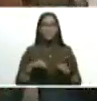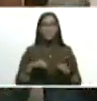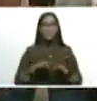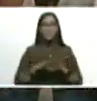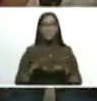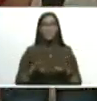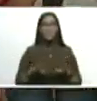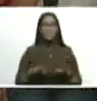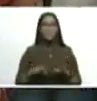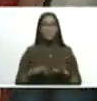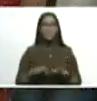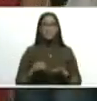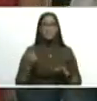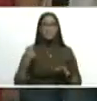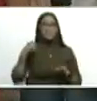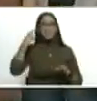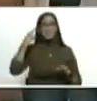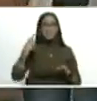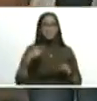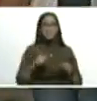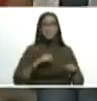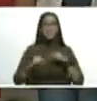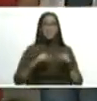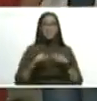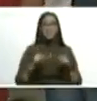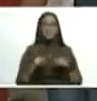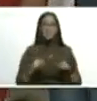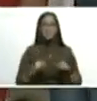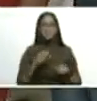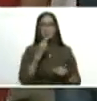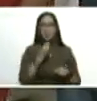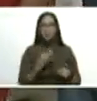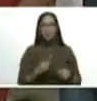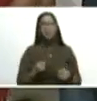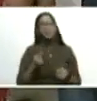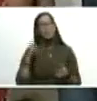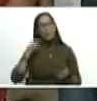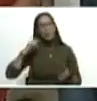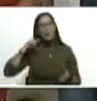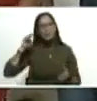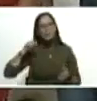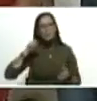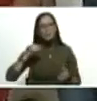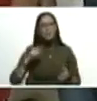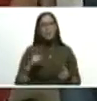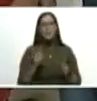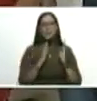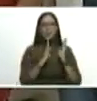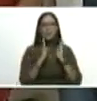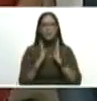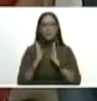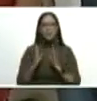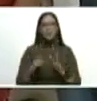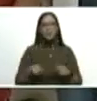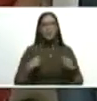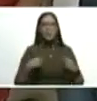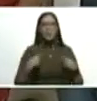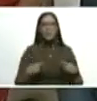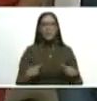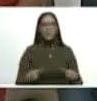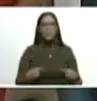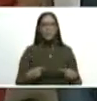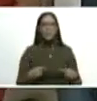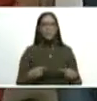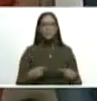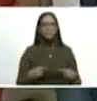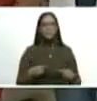Comité de Salud. Usted sabe que la instrucción nuestra es, bueno, una necesidad, una organización popular, y precisamente el Comité